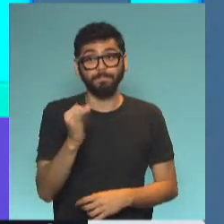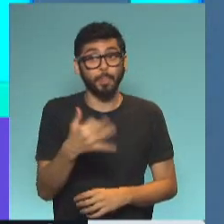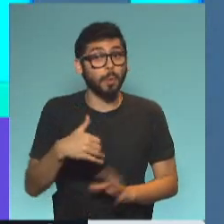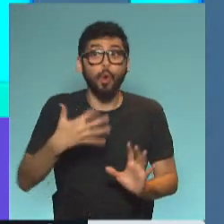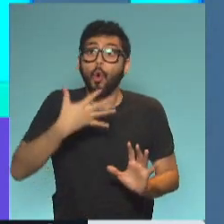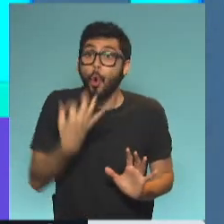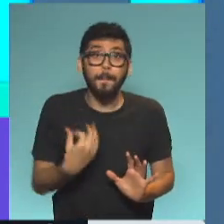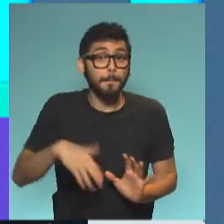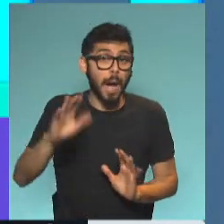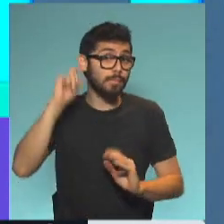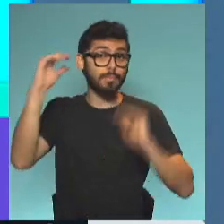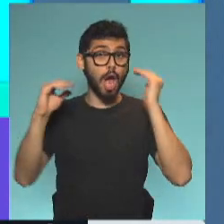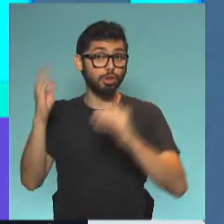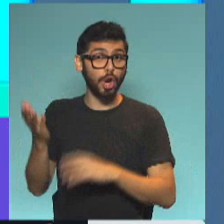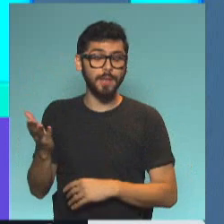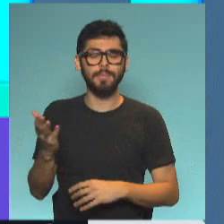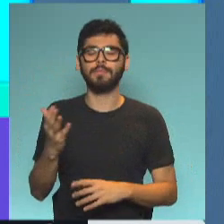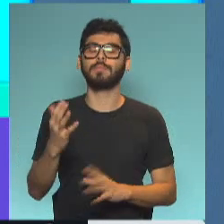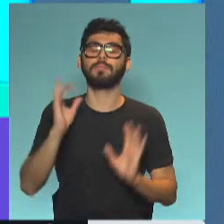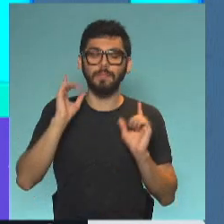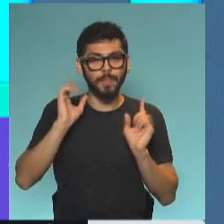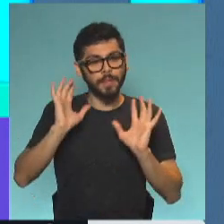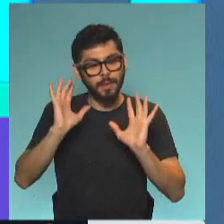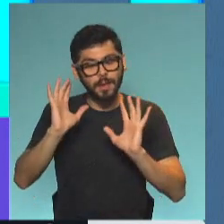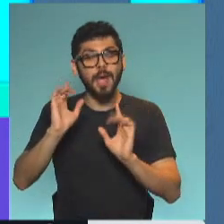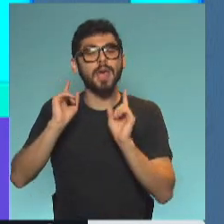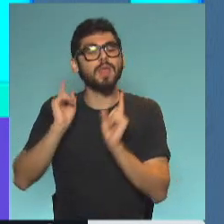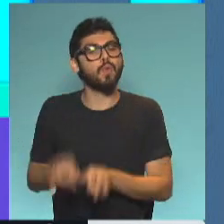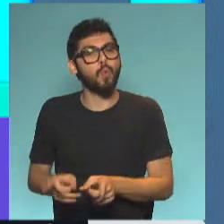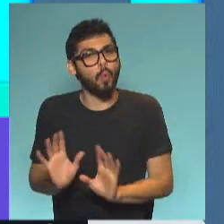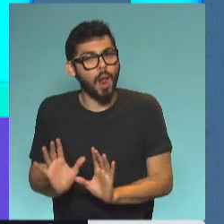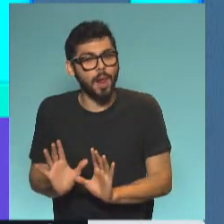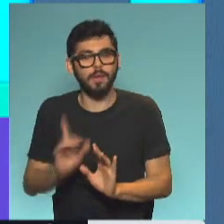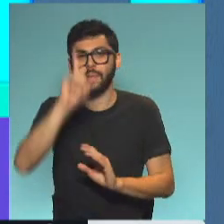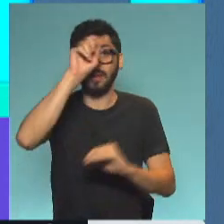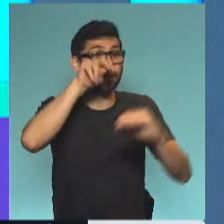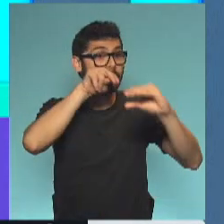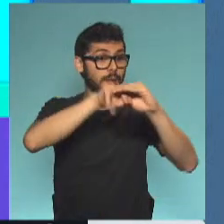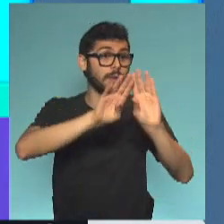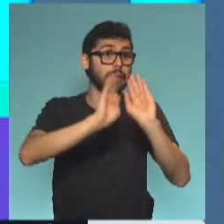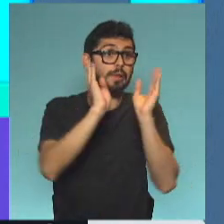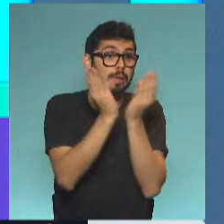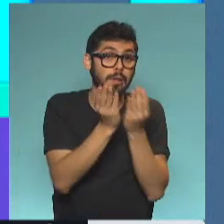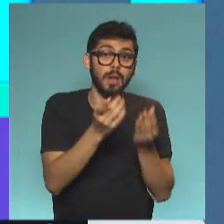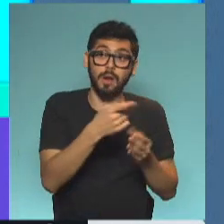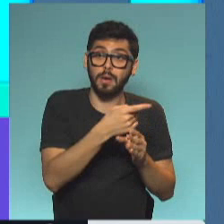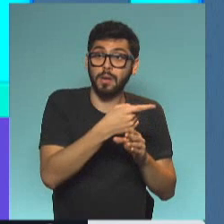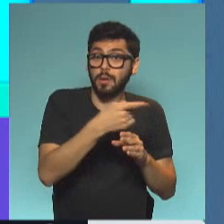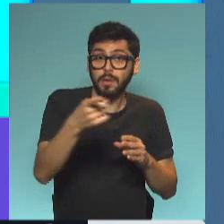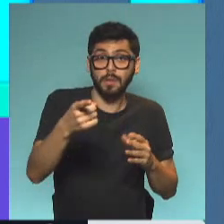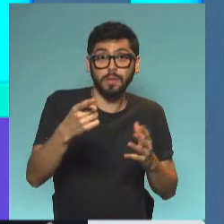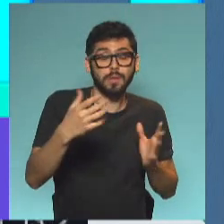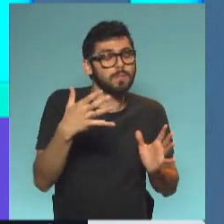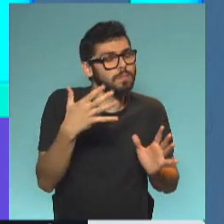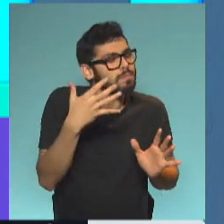los que lo que sin duda lo que eso no significa que las terapias intensivas no estén digamos muy